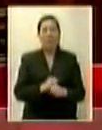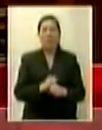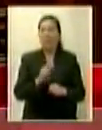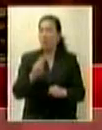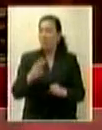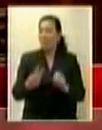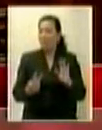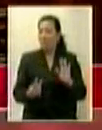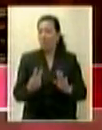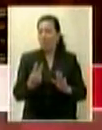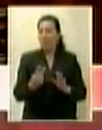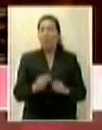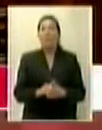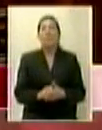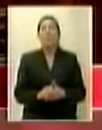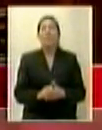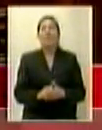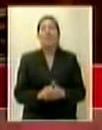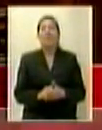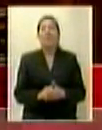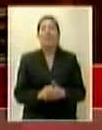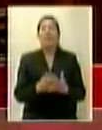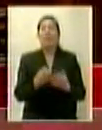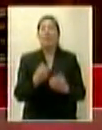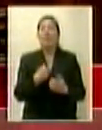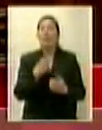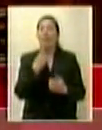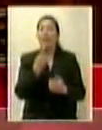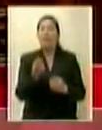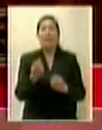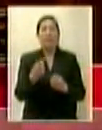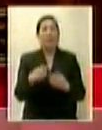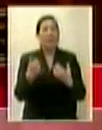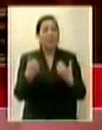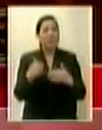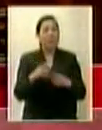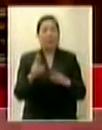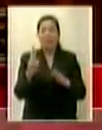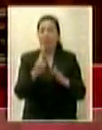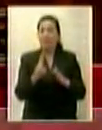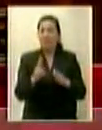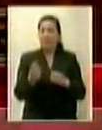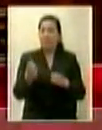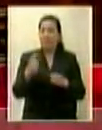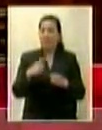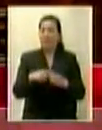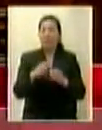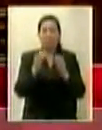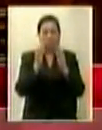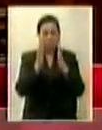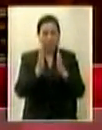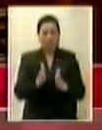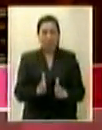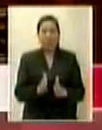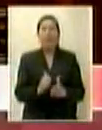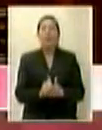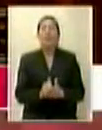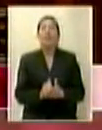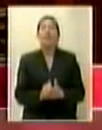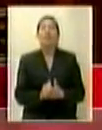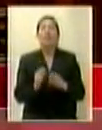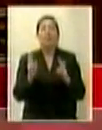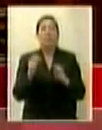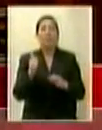2012. Asimismo, quiero anunciarle que se encuentran listas las resoluciones de incorporación definitiva a